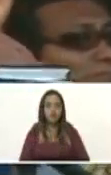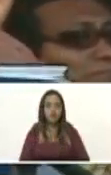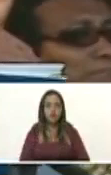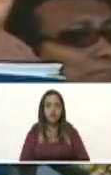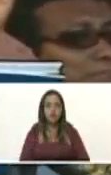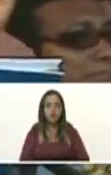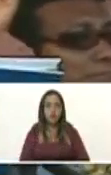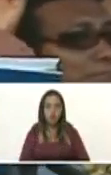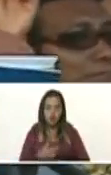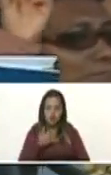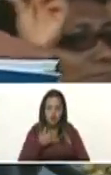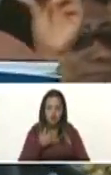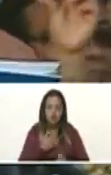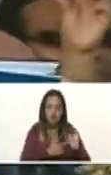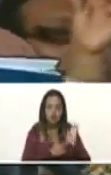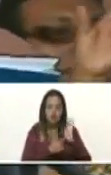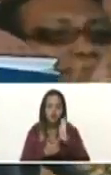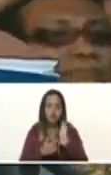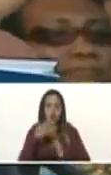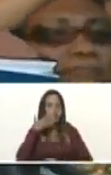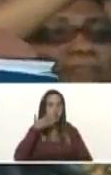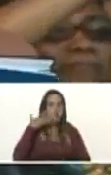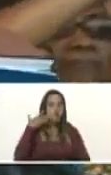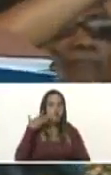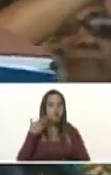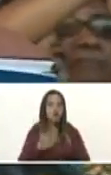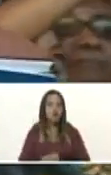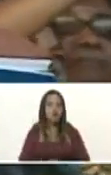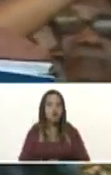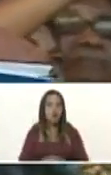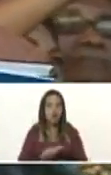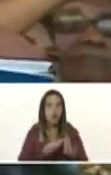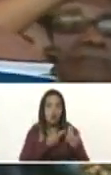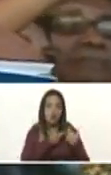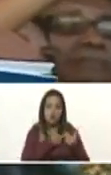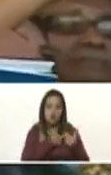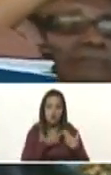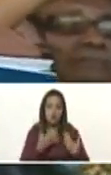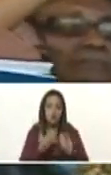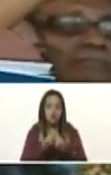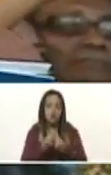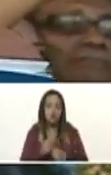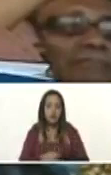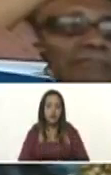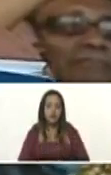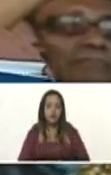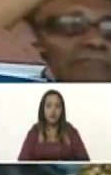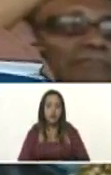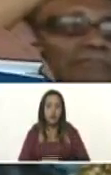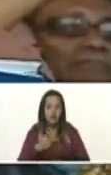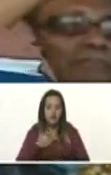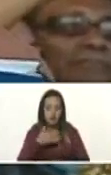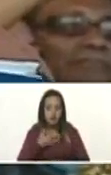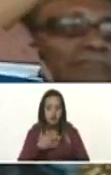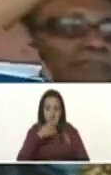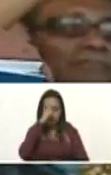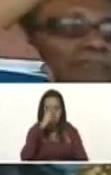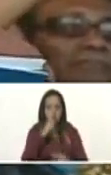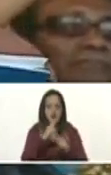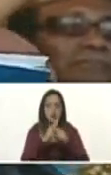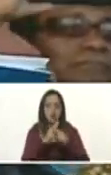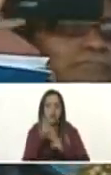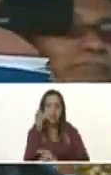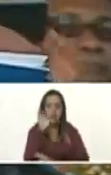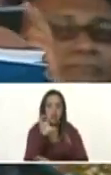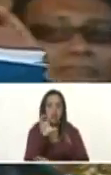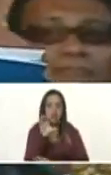Soy representante orgullosamente de la delegación de Honduras y me siento honrada de estar en esta tierra,